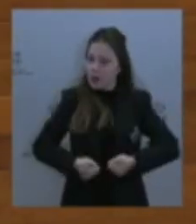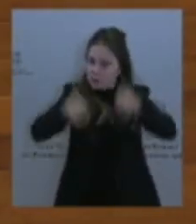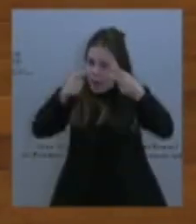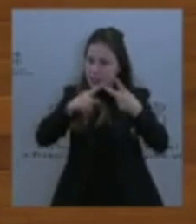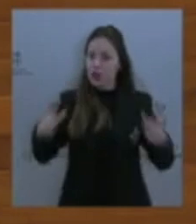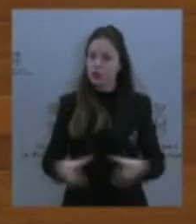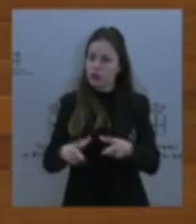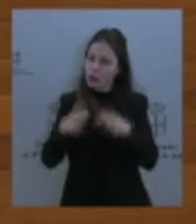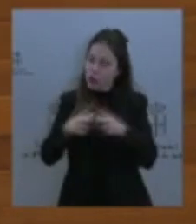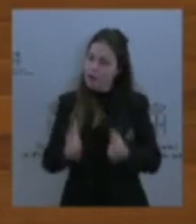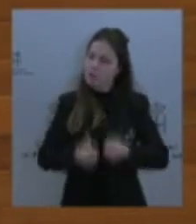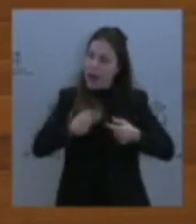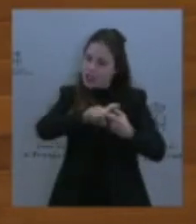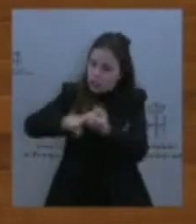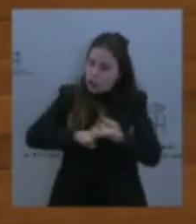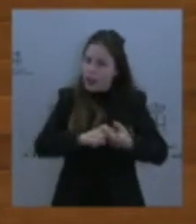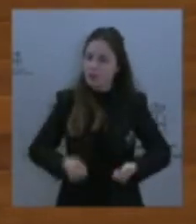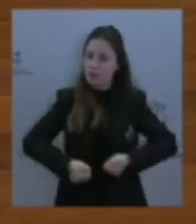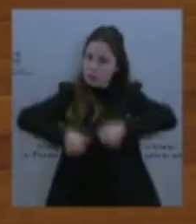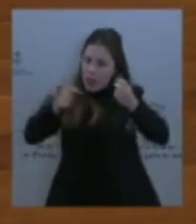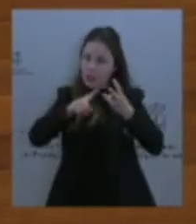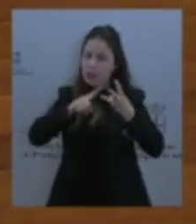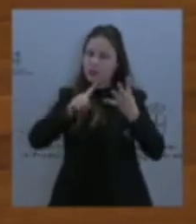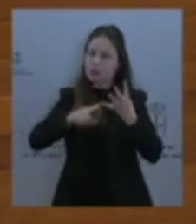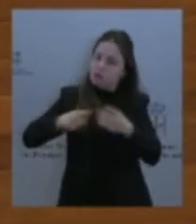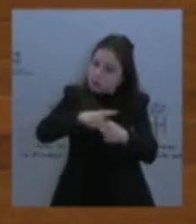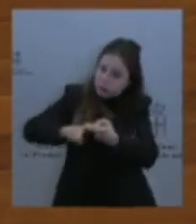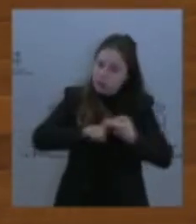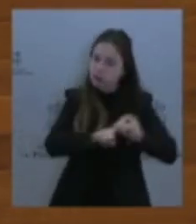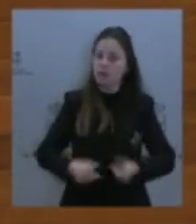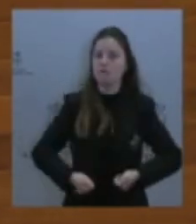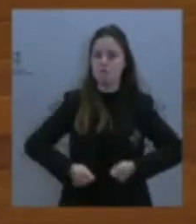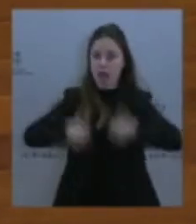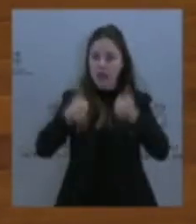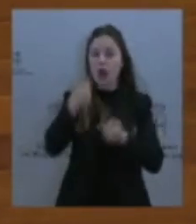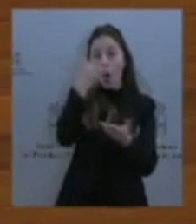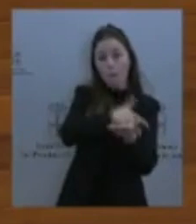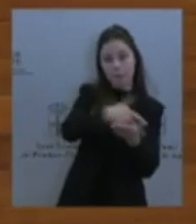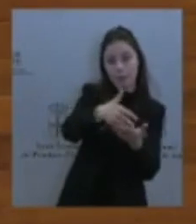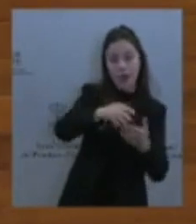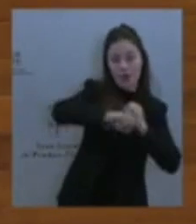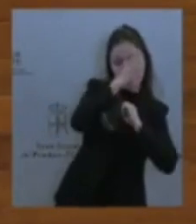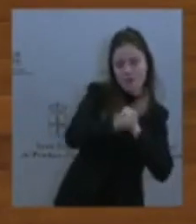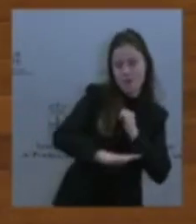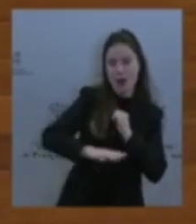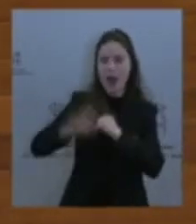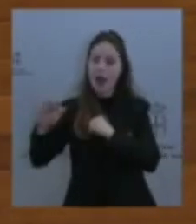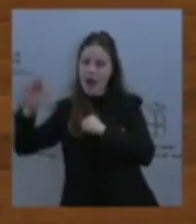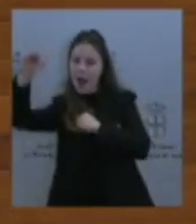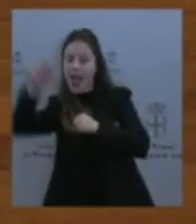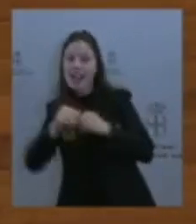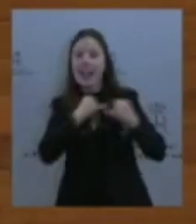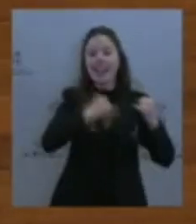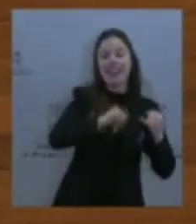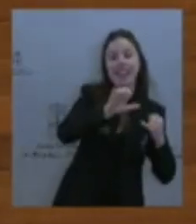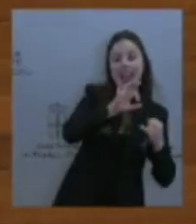soberana. El millón de personas que vivimos entre el mar y el cordal cantábrico, entre les ríes de Leo y de Tinamayor, compartimos el deseo de